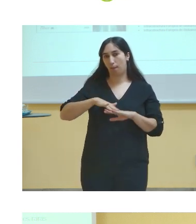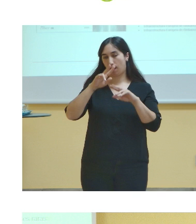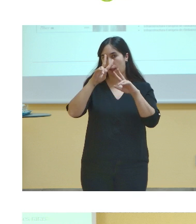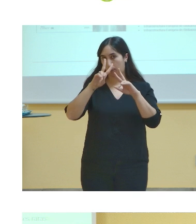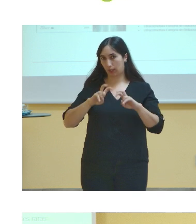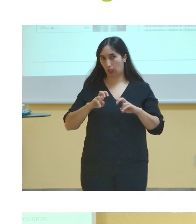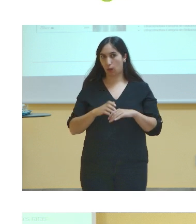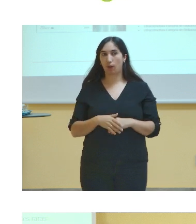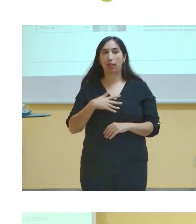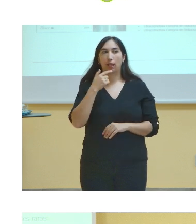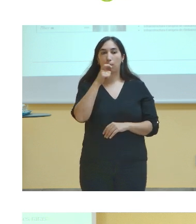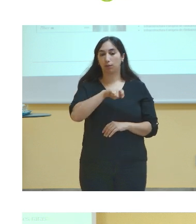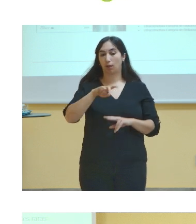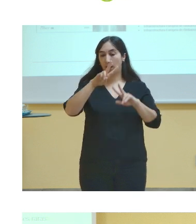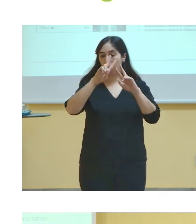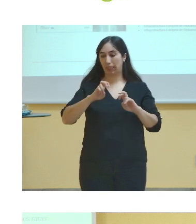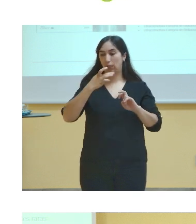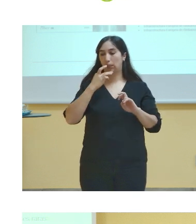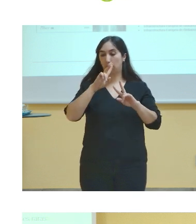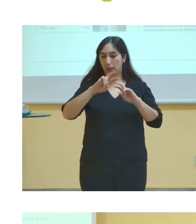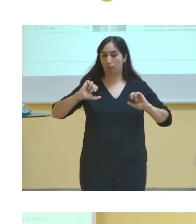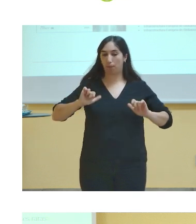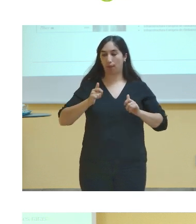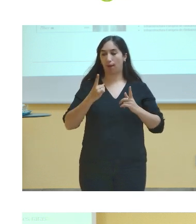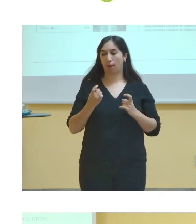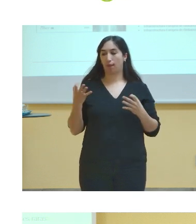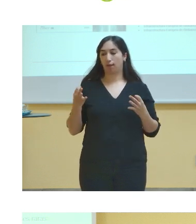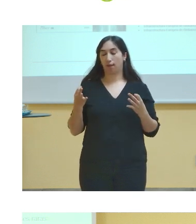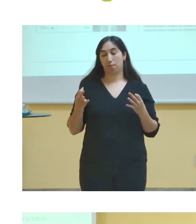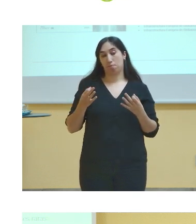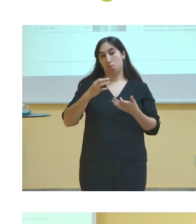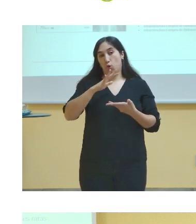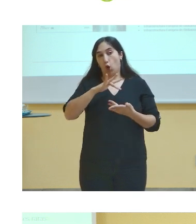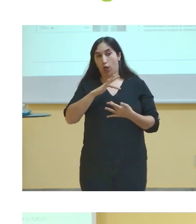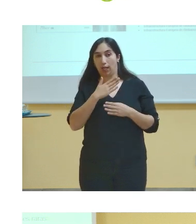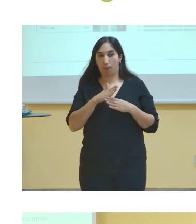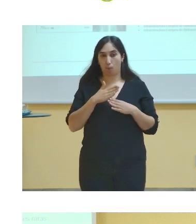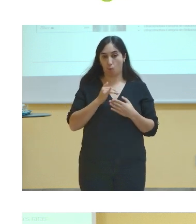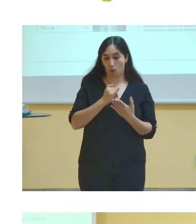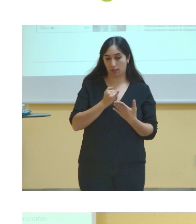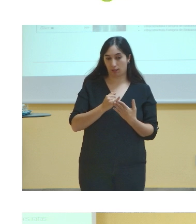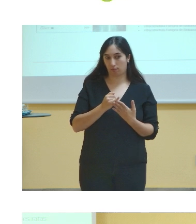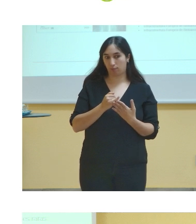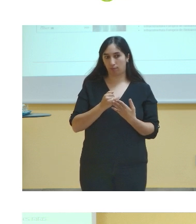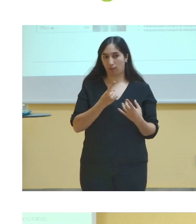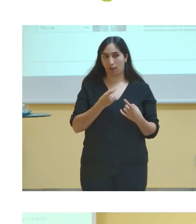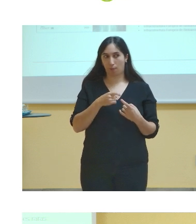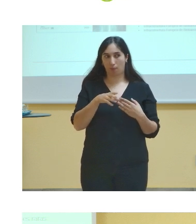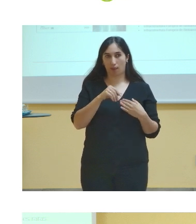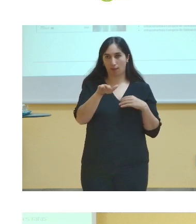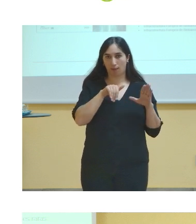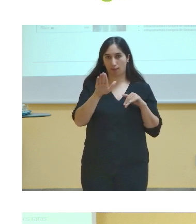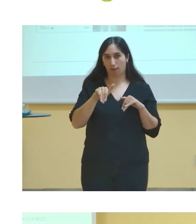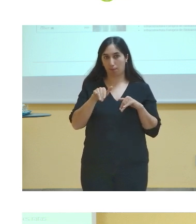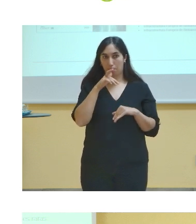investigación. Es decir, los investigadores, cuando tienen que empezar una investigación, necesitan muestras biológicas, y entonces se matan para conseguir pacientes. Claro, los